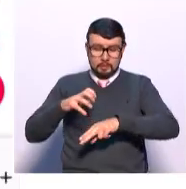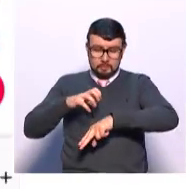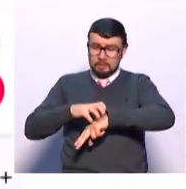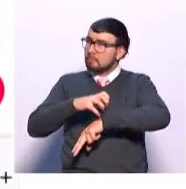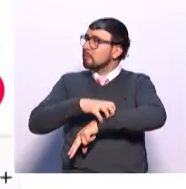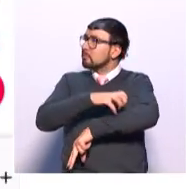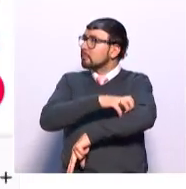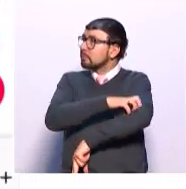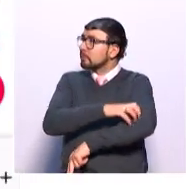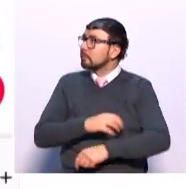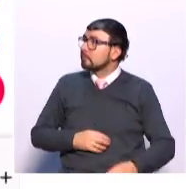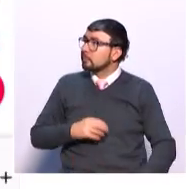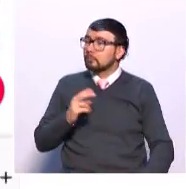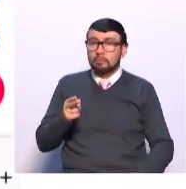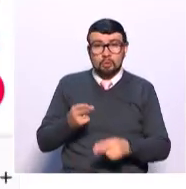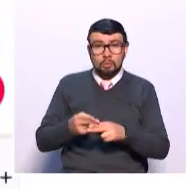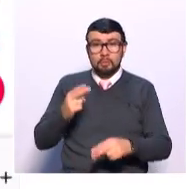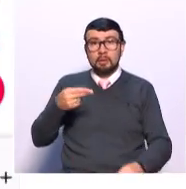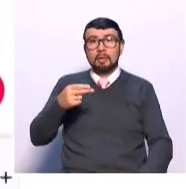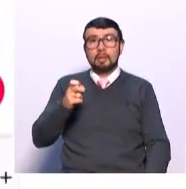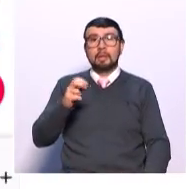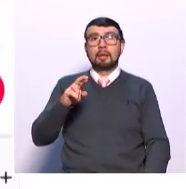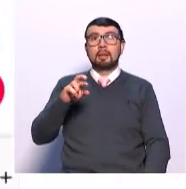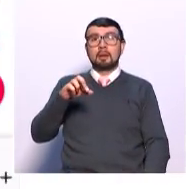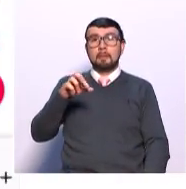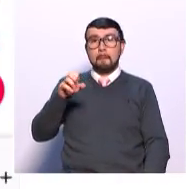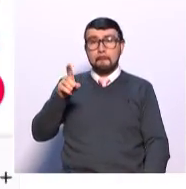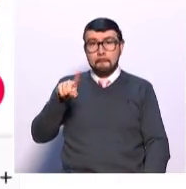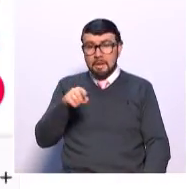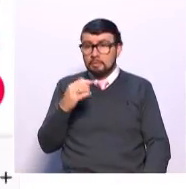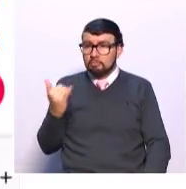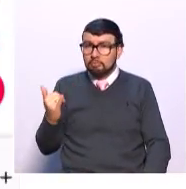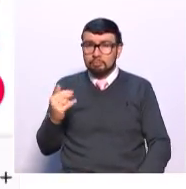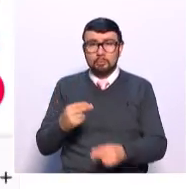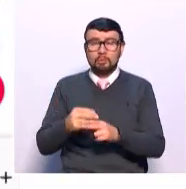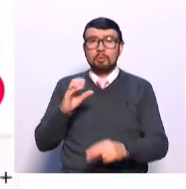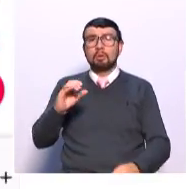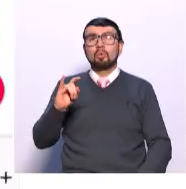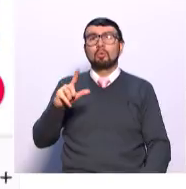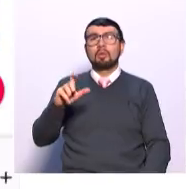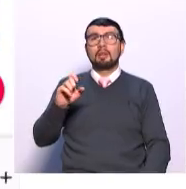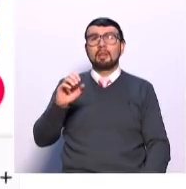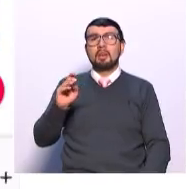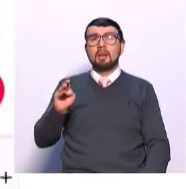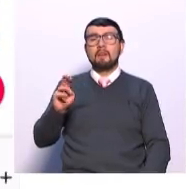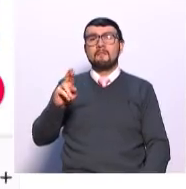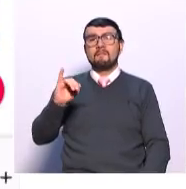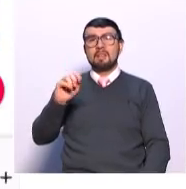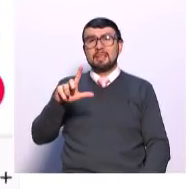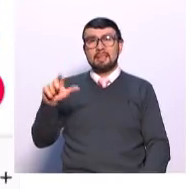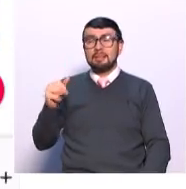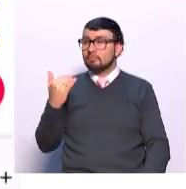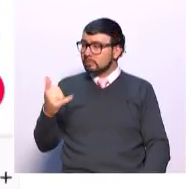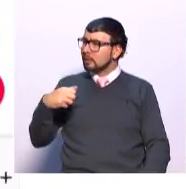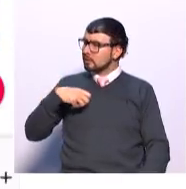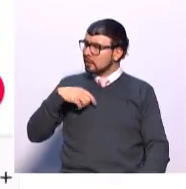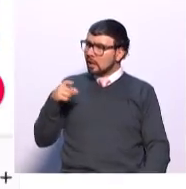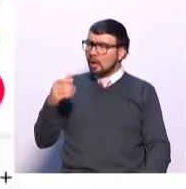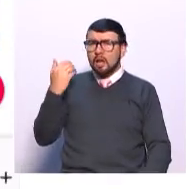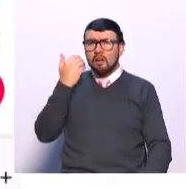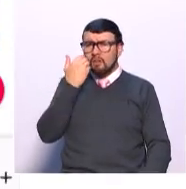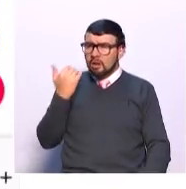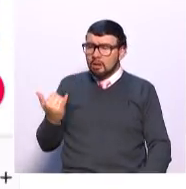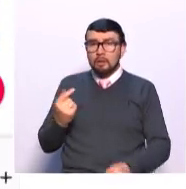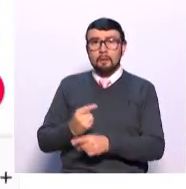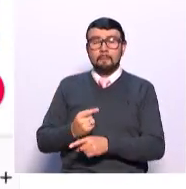culebrilla y acá está la parte de del tórax porque porque hay una enfermedad que